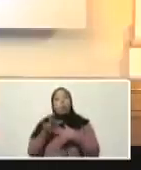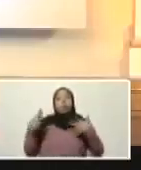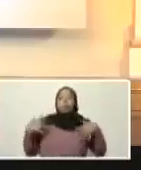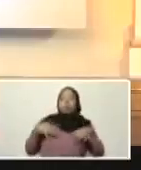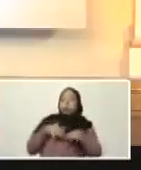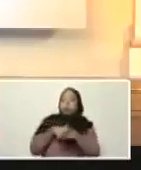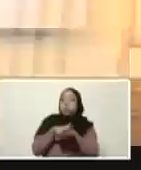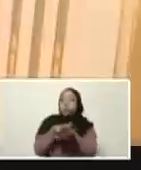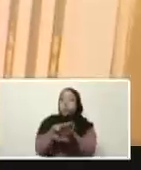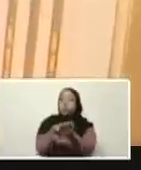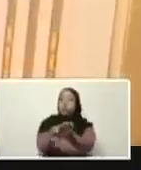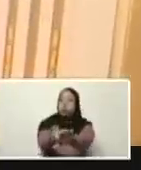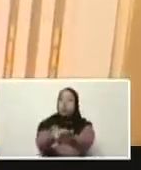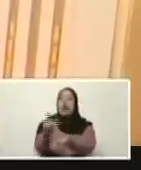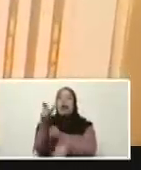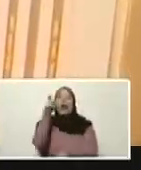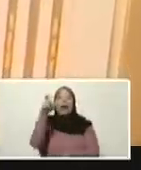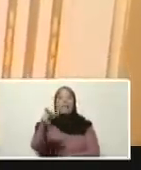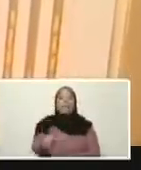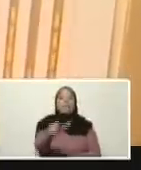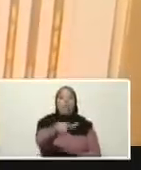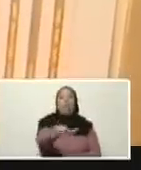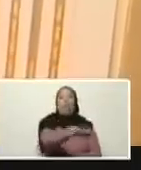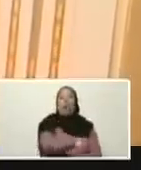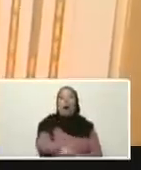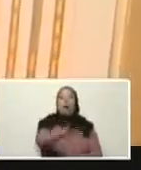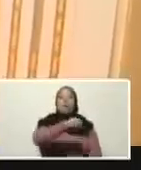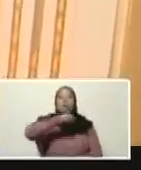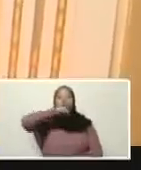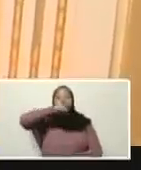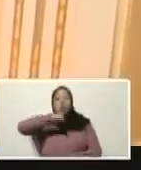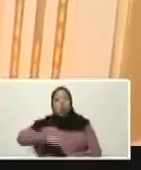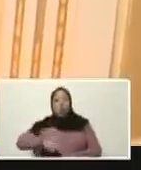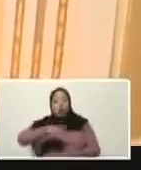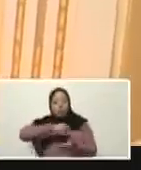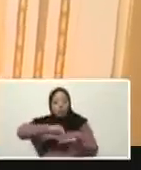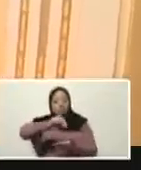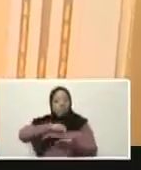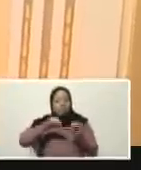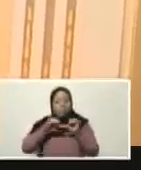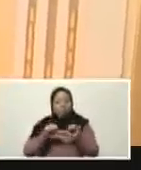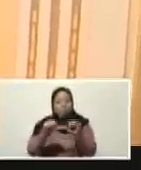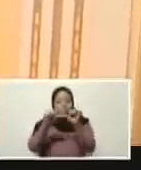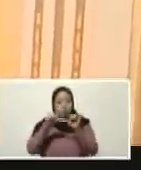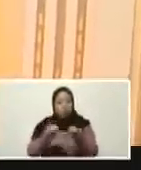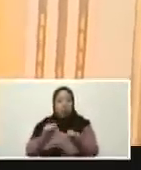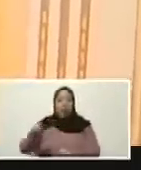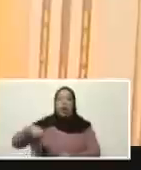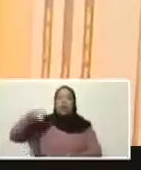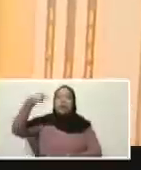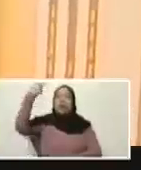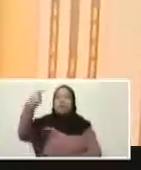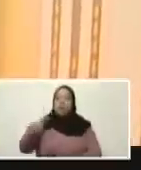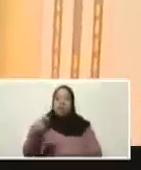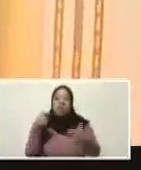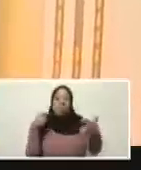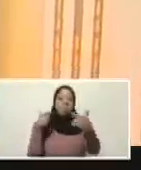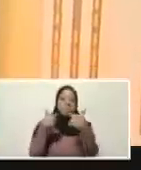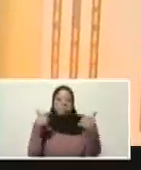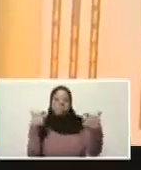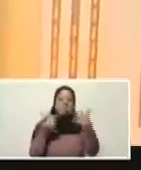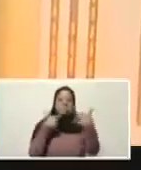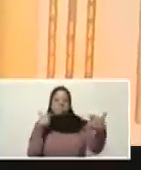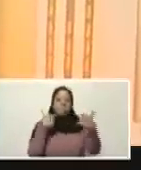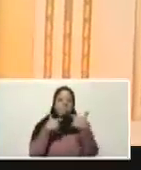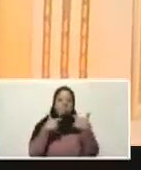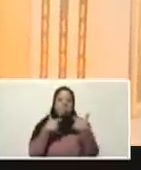el pueblo y con la historia para seguir escribiéndola frente a las batallas futuras. Les toca